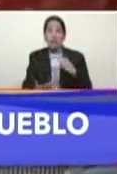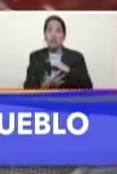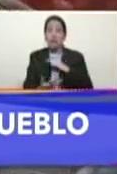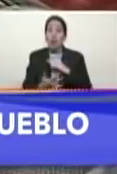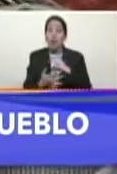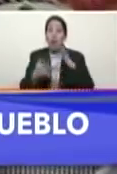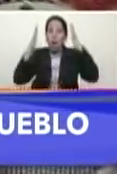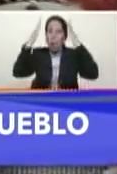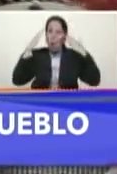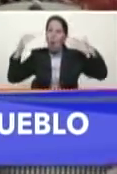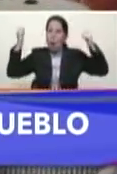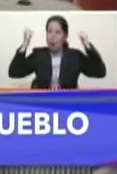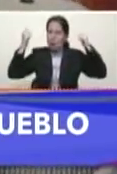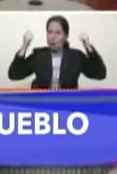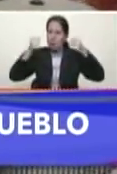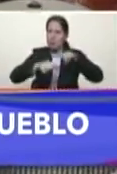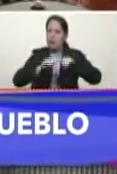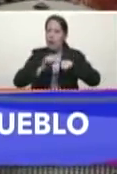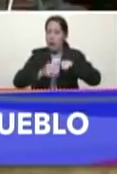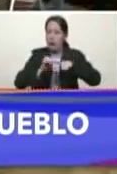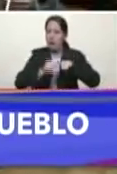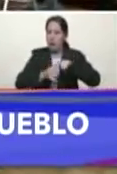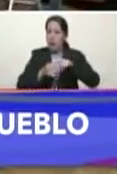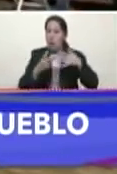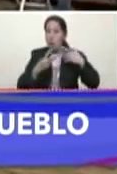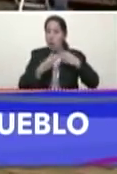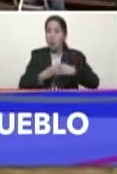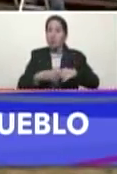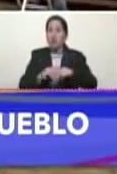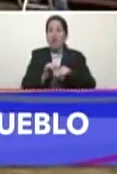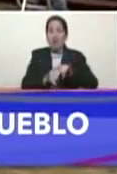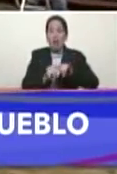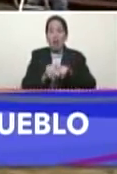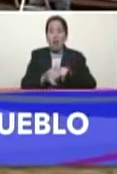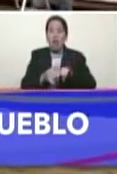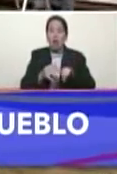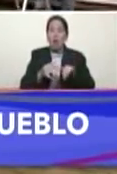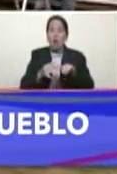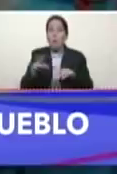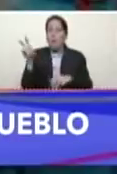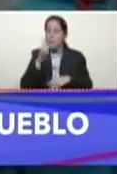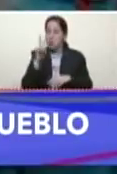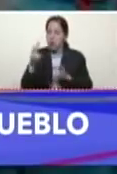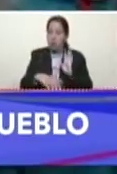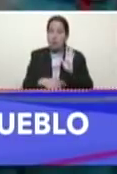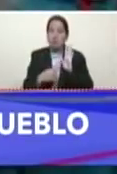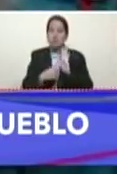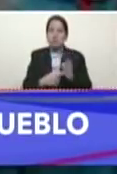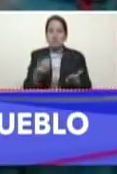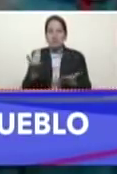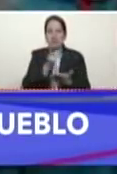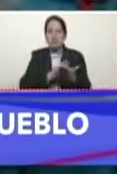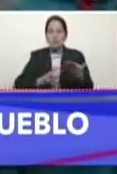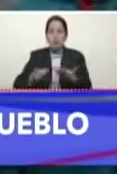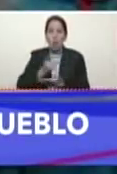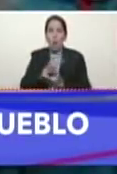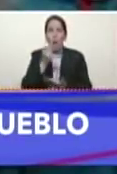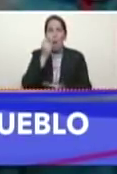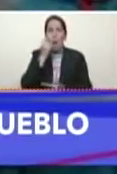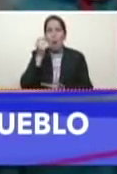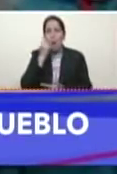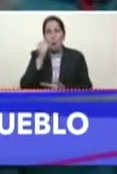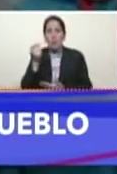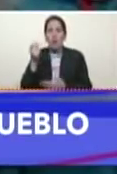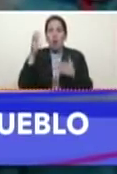en acompañamiento con ingenieros venezolanos. El diseñador de esta planta nos acompaña desde allá de Holanda, el señor Peter Frohem,